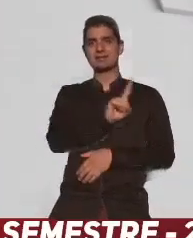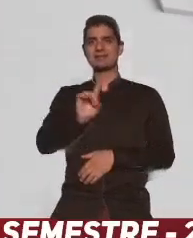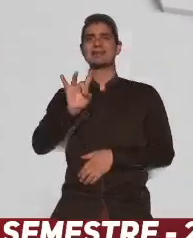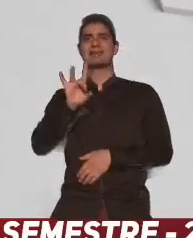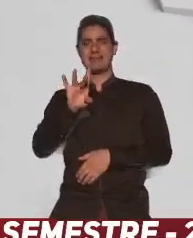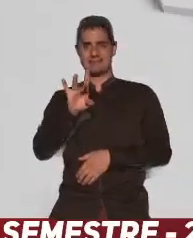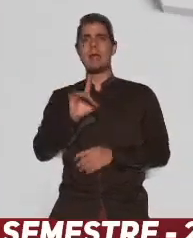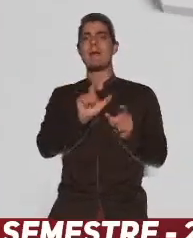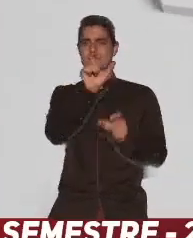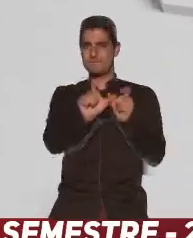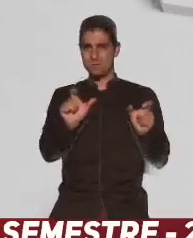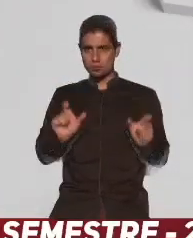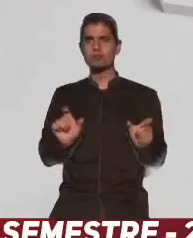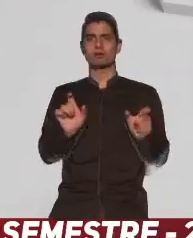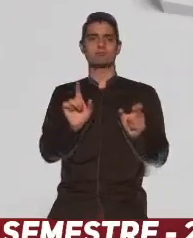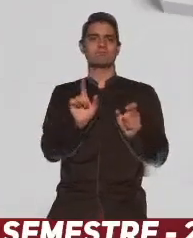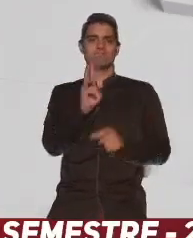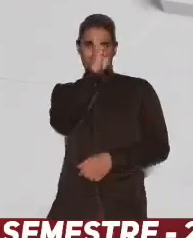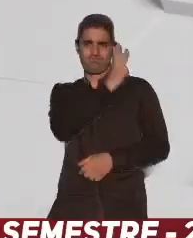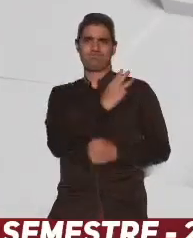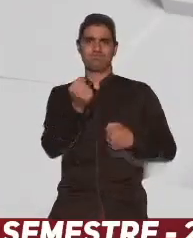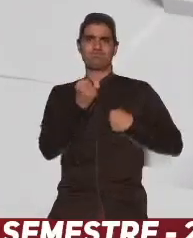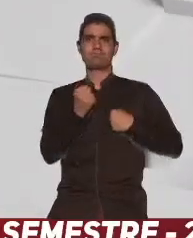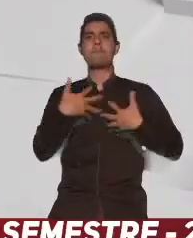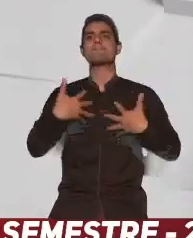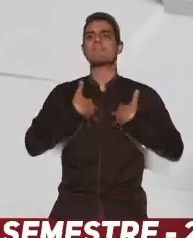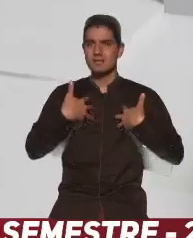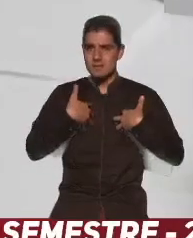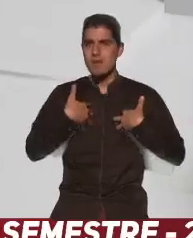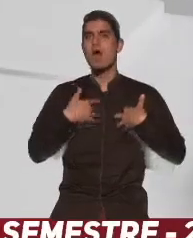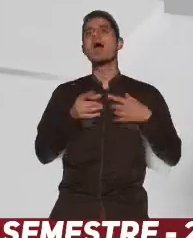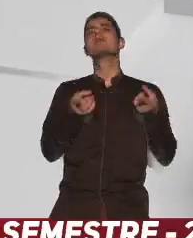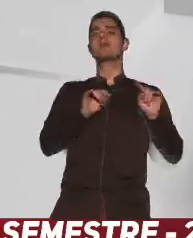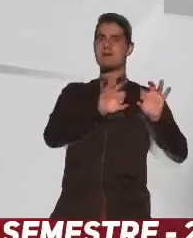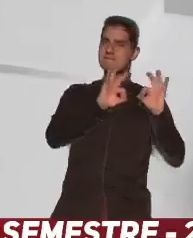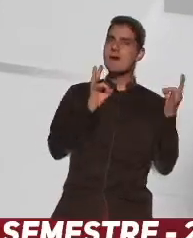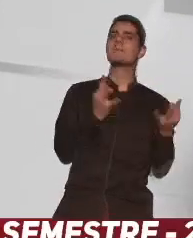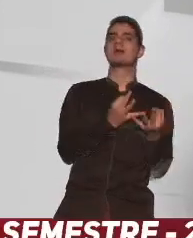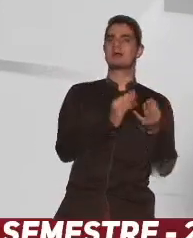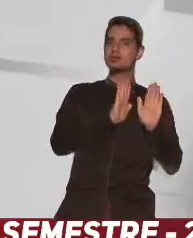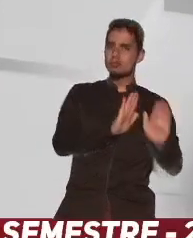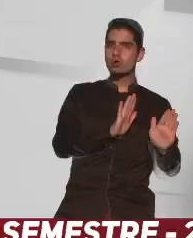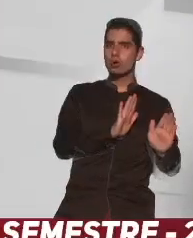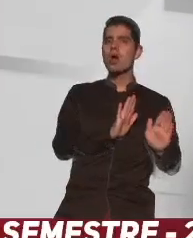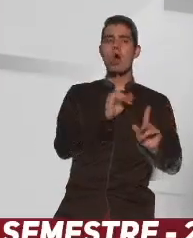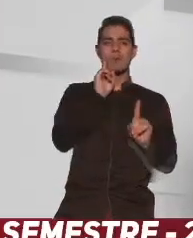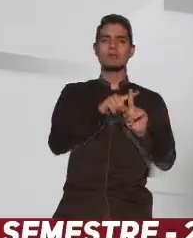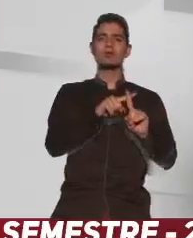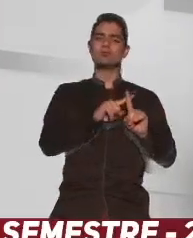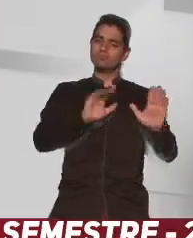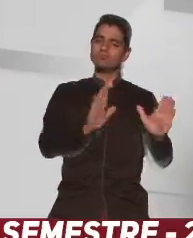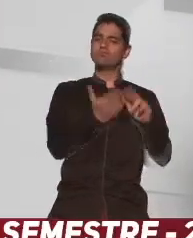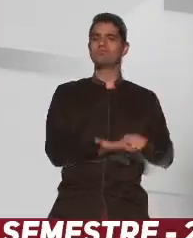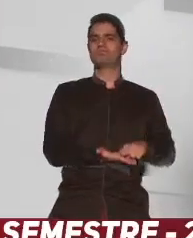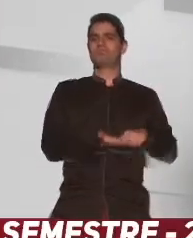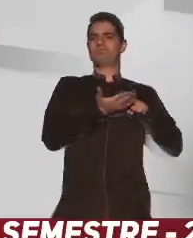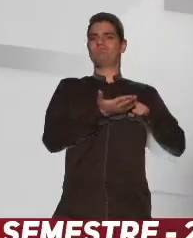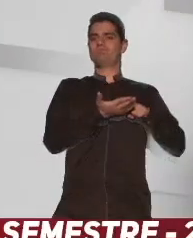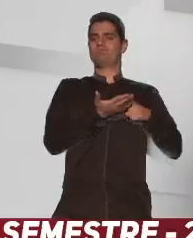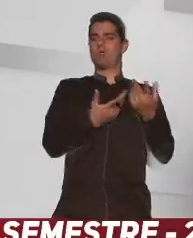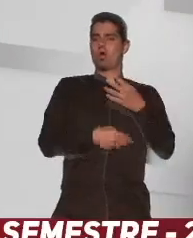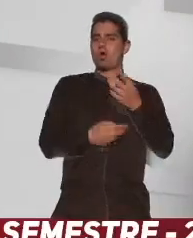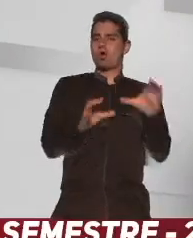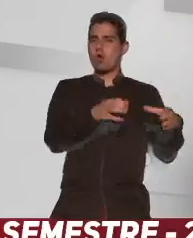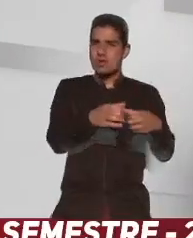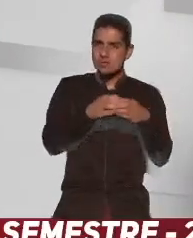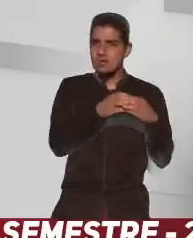familias, contribuyendo así a una reparación integral individual, colectiva, material, moral y simbólica.